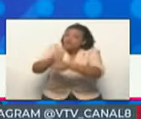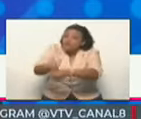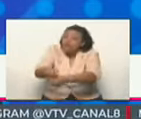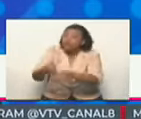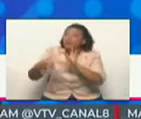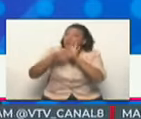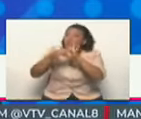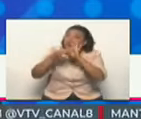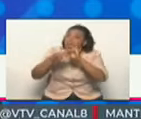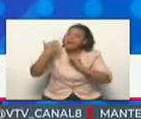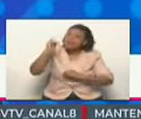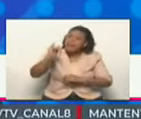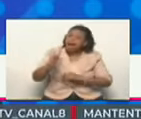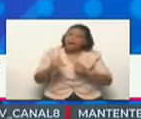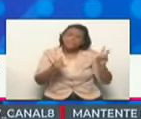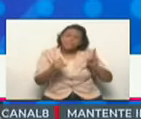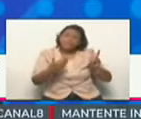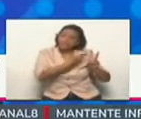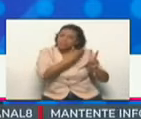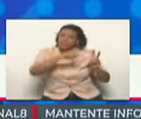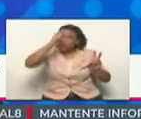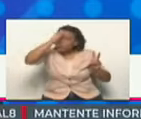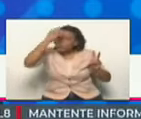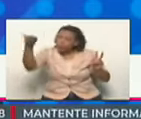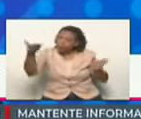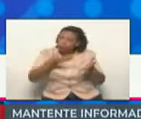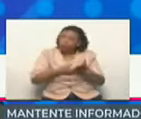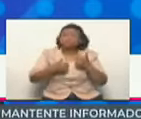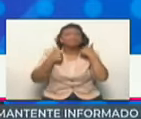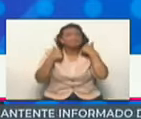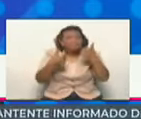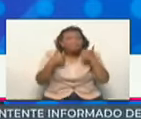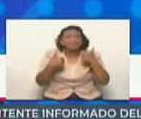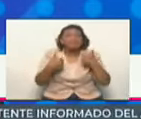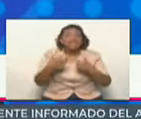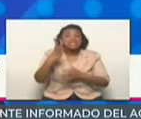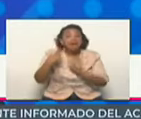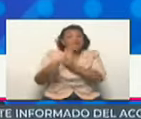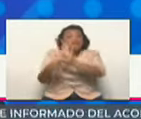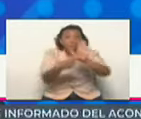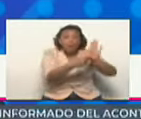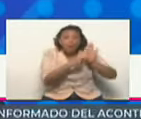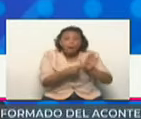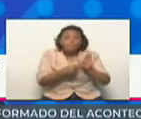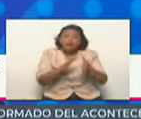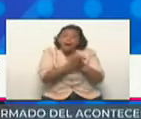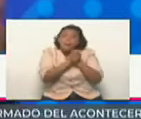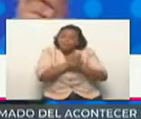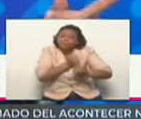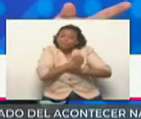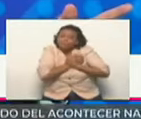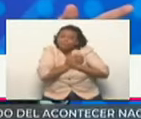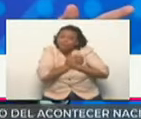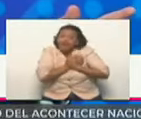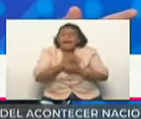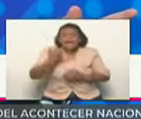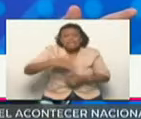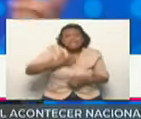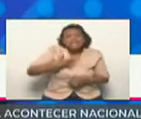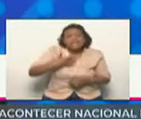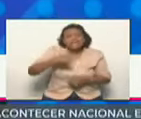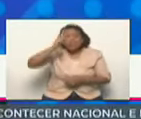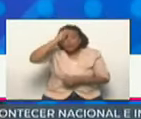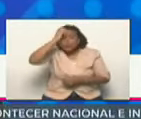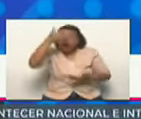unión que tenemos nosotros dos presidentes, son la expresión del amor que siente el pueblo de